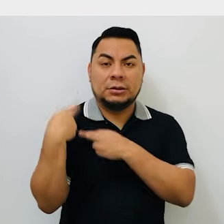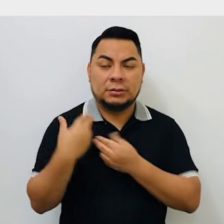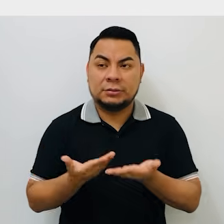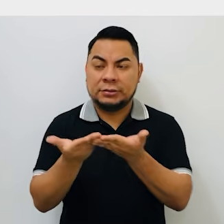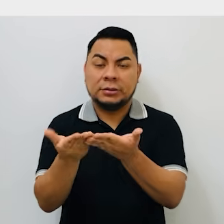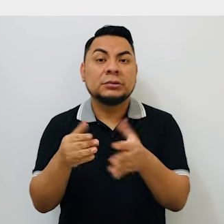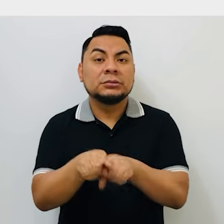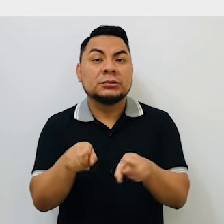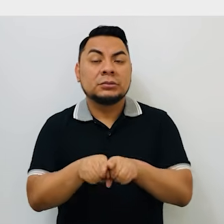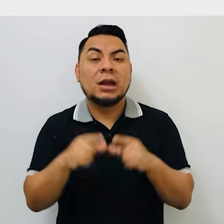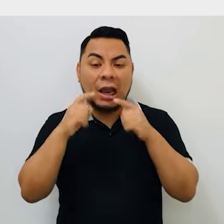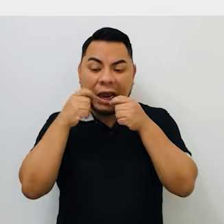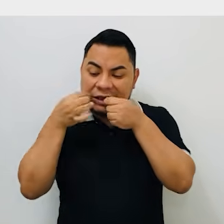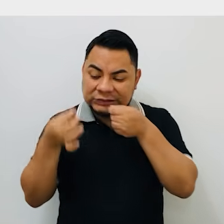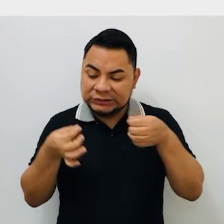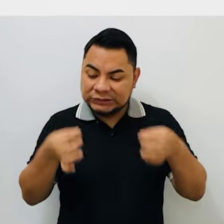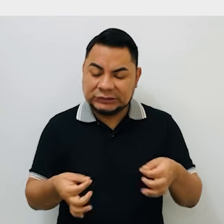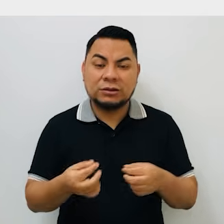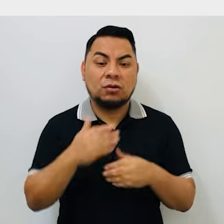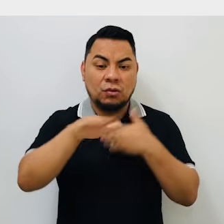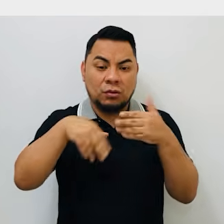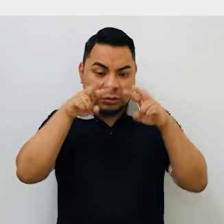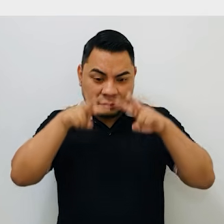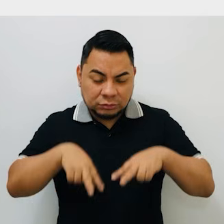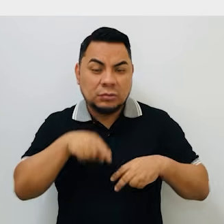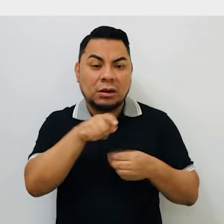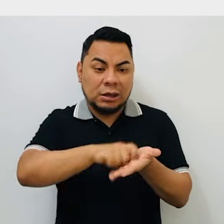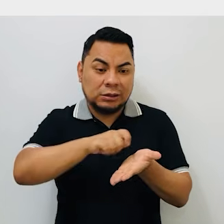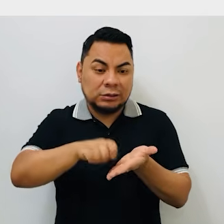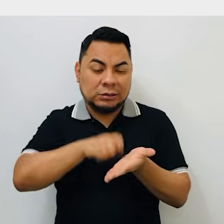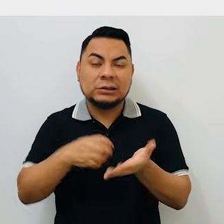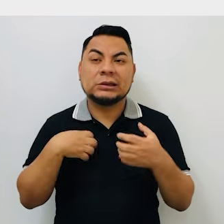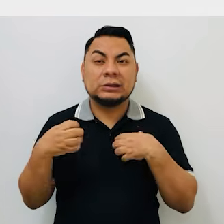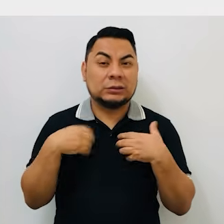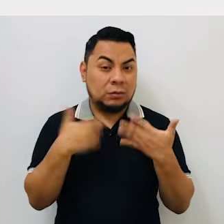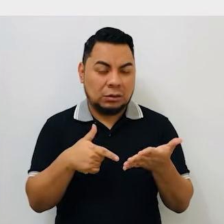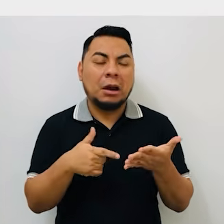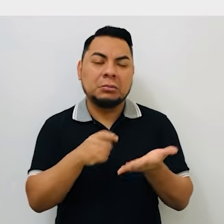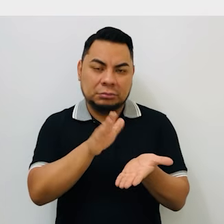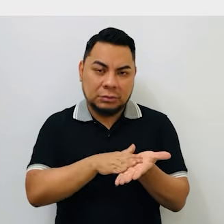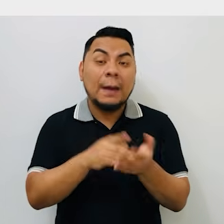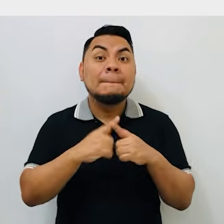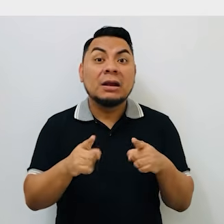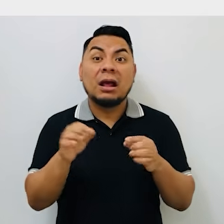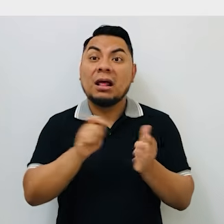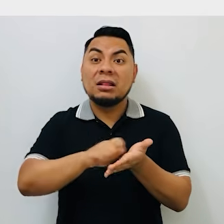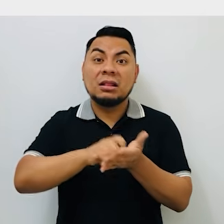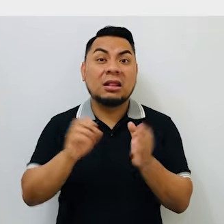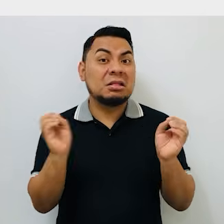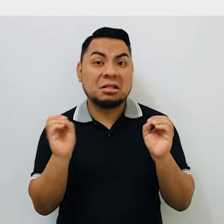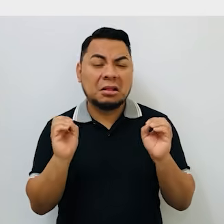OMPE. También cubre con una lámina el campo de observaciones de cada acta, aunque no se haya